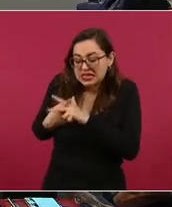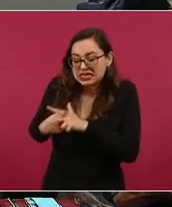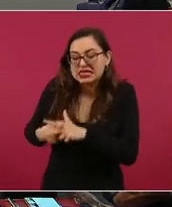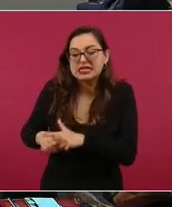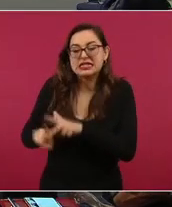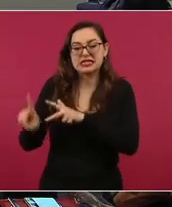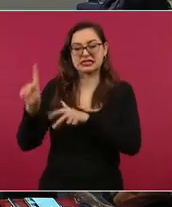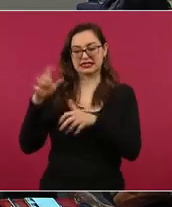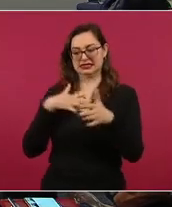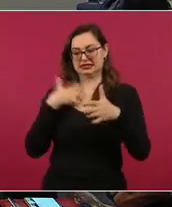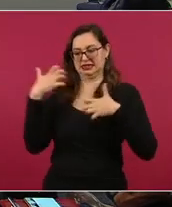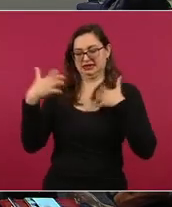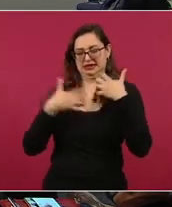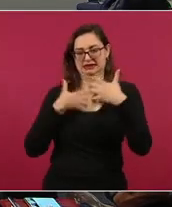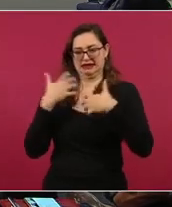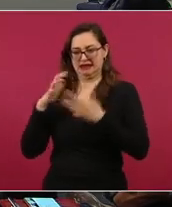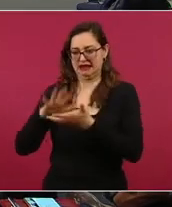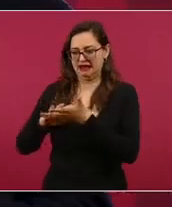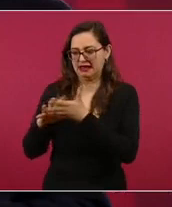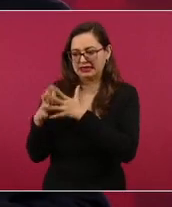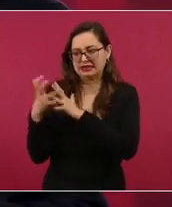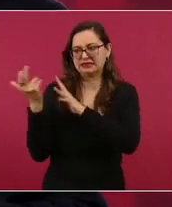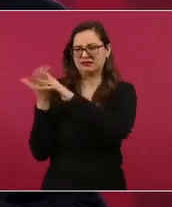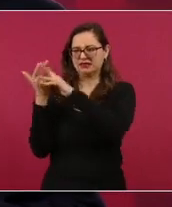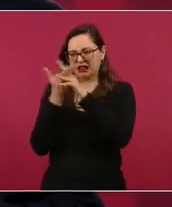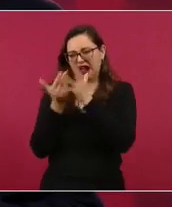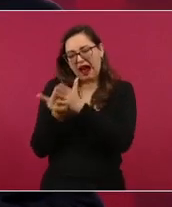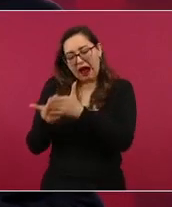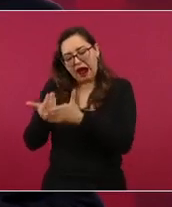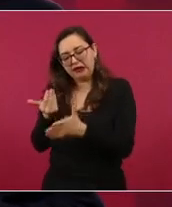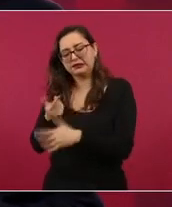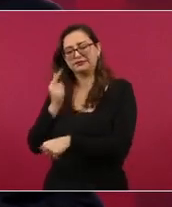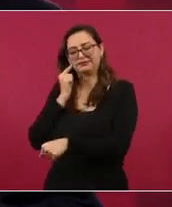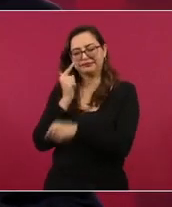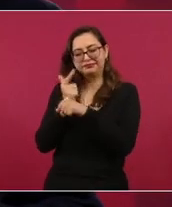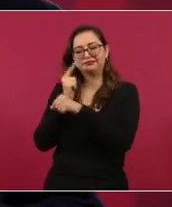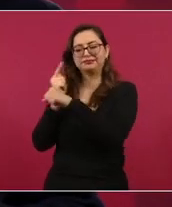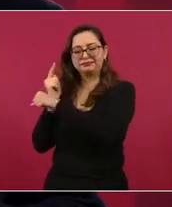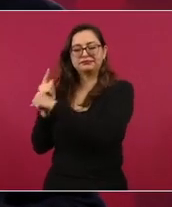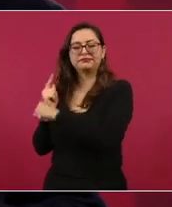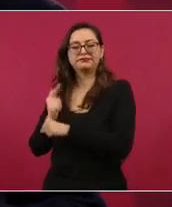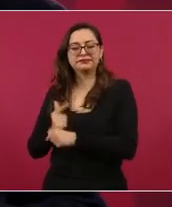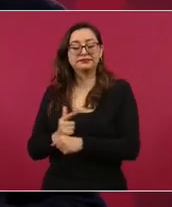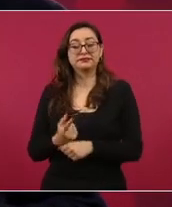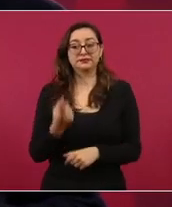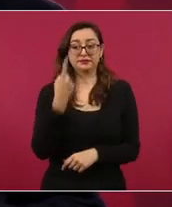En todos lados, o sea, el despliegue de la Guardia Nacional va a continuar.